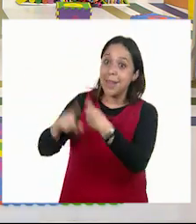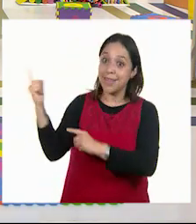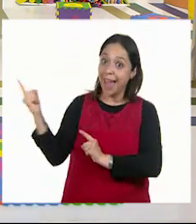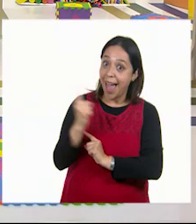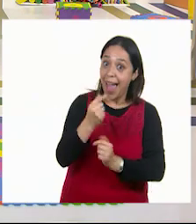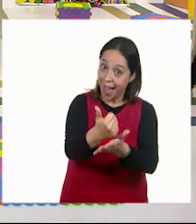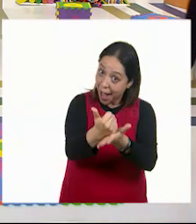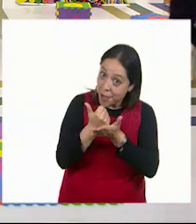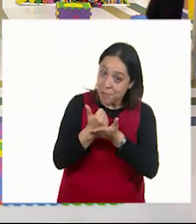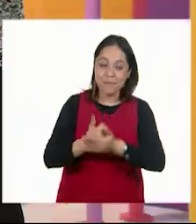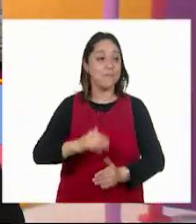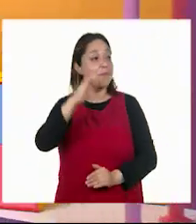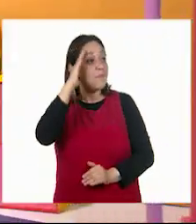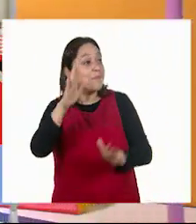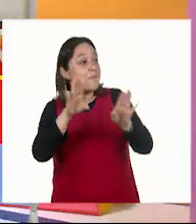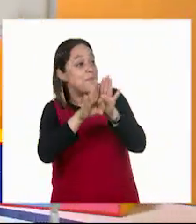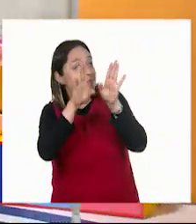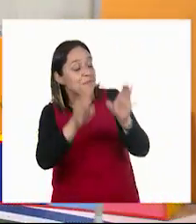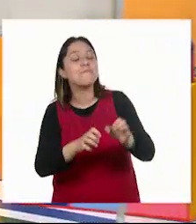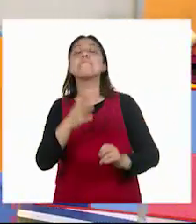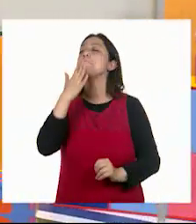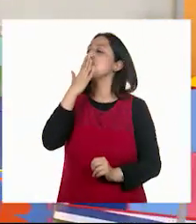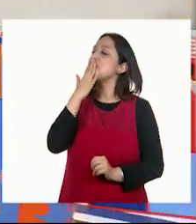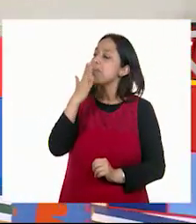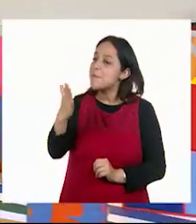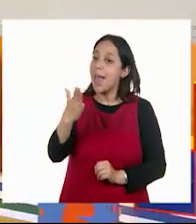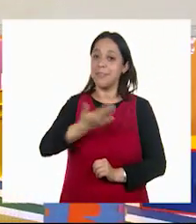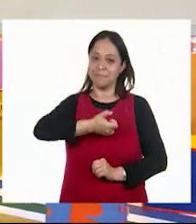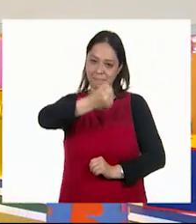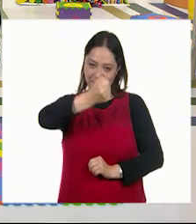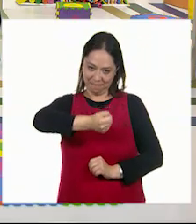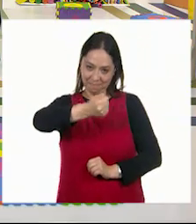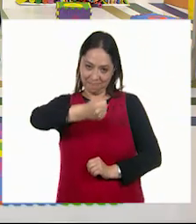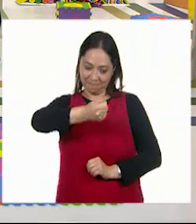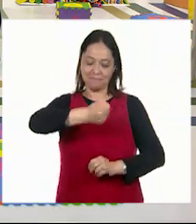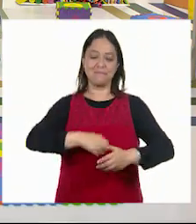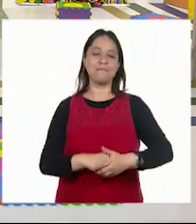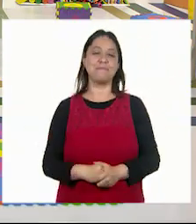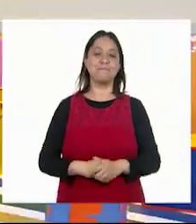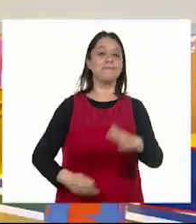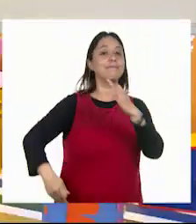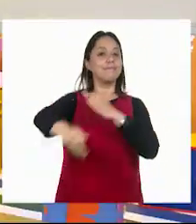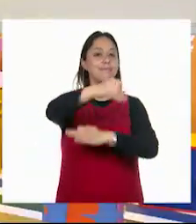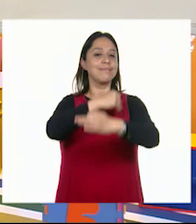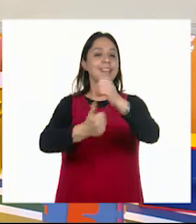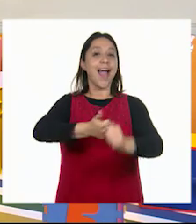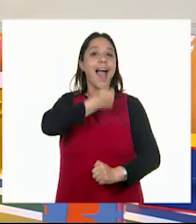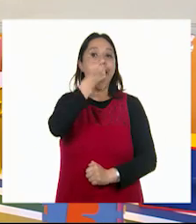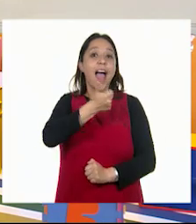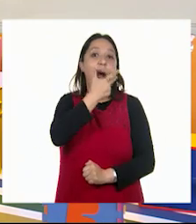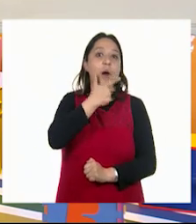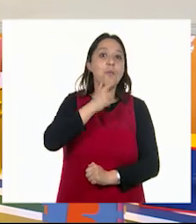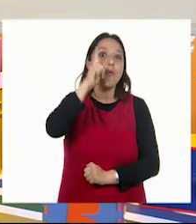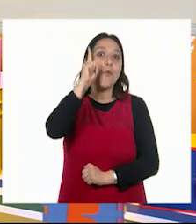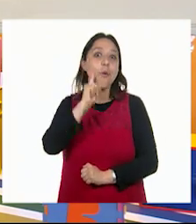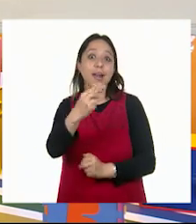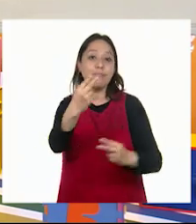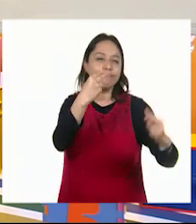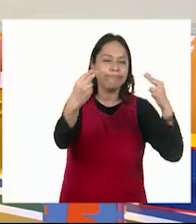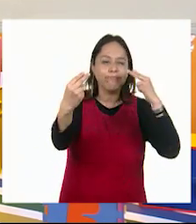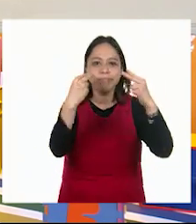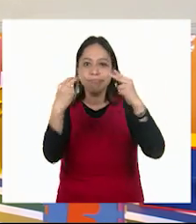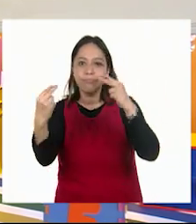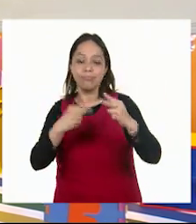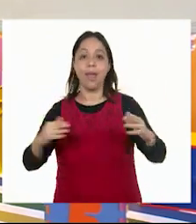Hola, Ale. ¿Cómo estás? Muy bien. ¿Nos saludamos? Y saludamos a todos los alumnos y alumnas que nos están mirando desde